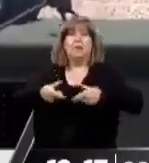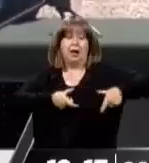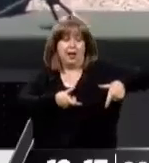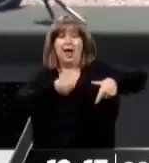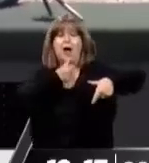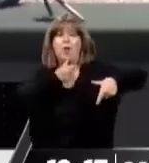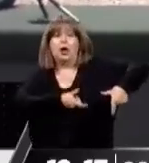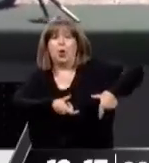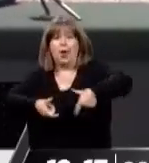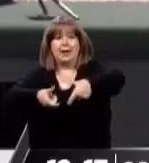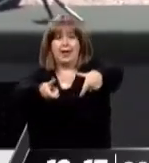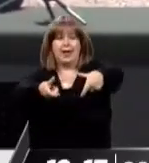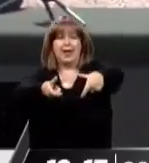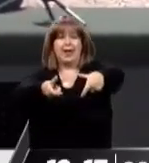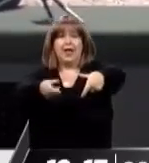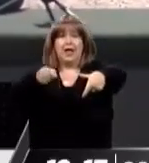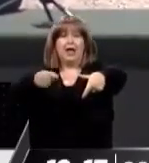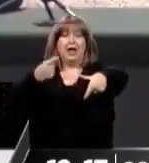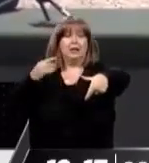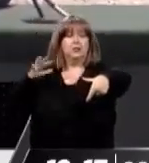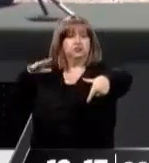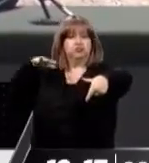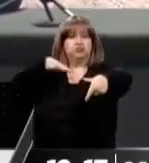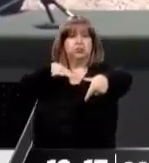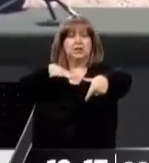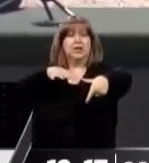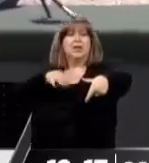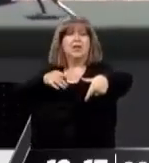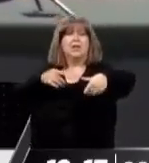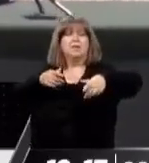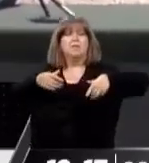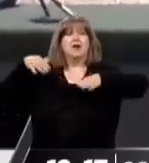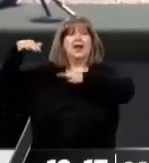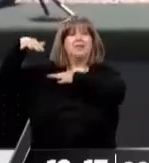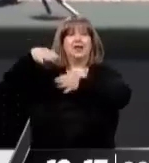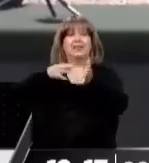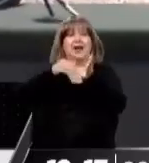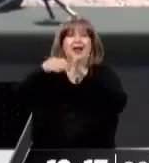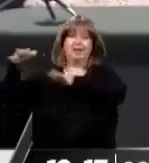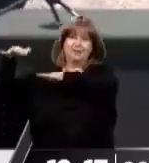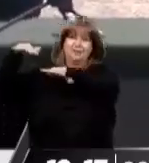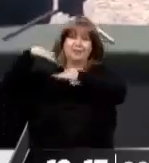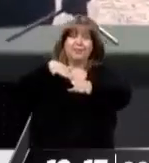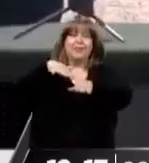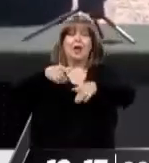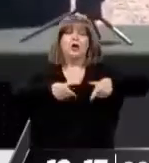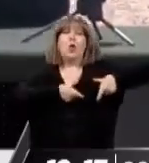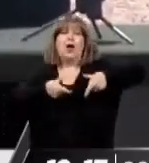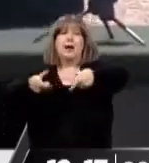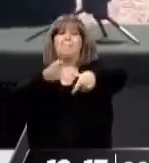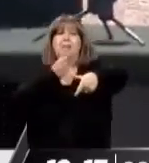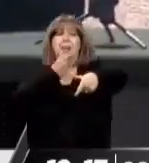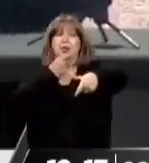cloacales, que van de todo el Gran Mendoza, donde vive 1 millón de habitantes, van a parar a Lavalle, por una cuestión de declive. Importantísima obra. Importantísima obra